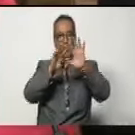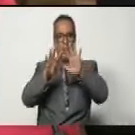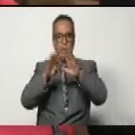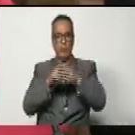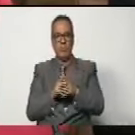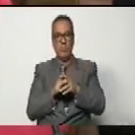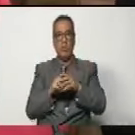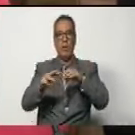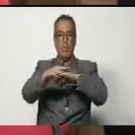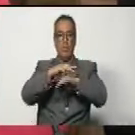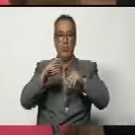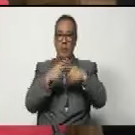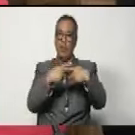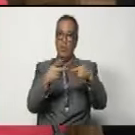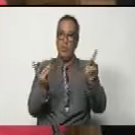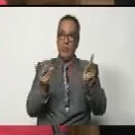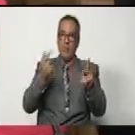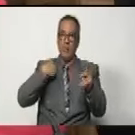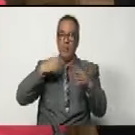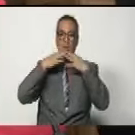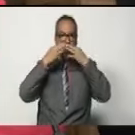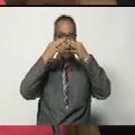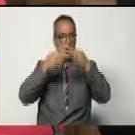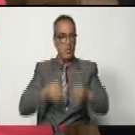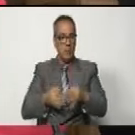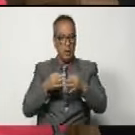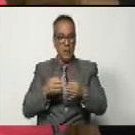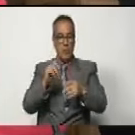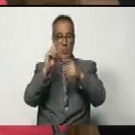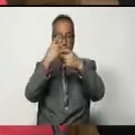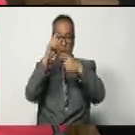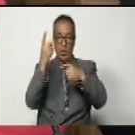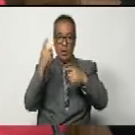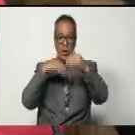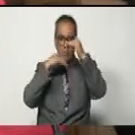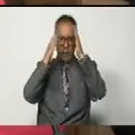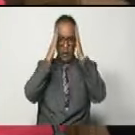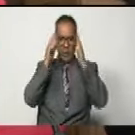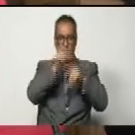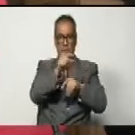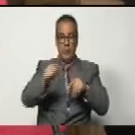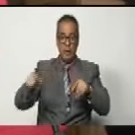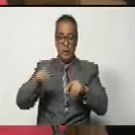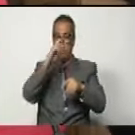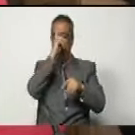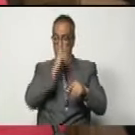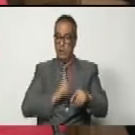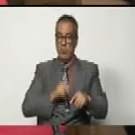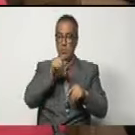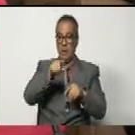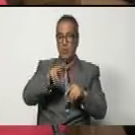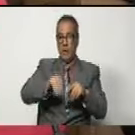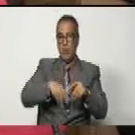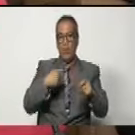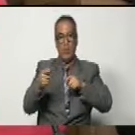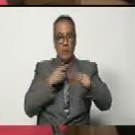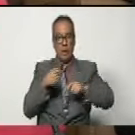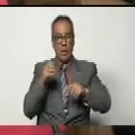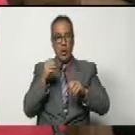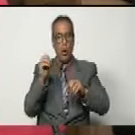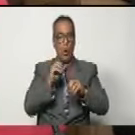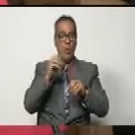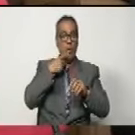79. El Ministerio Público deberá garantizar de forma prioritaria la atención a personas con discapacidad a quienes, por acción u